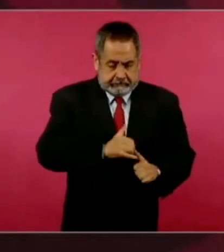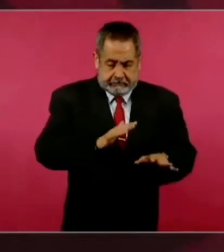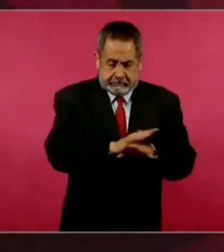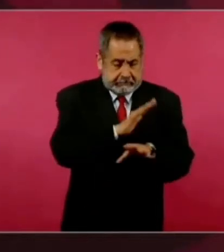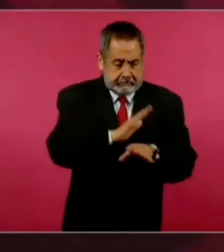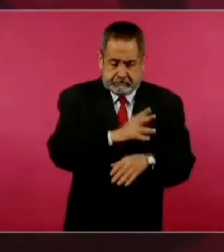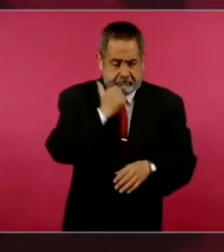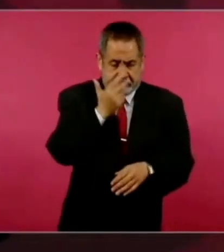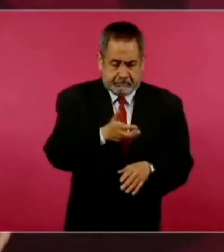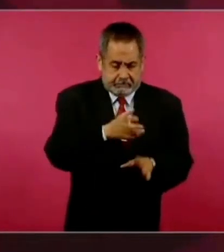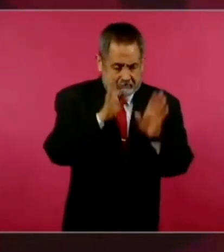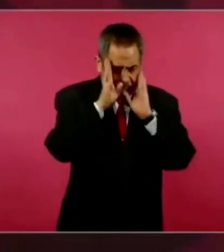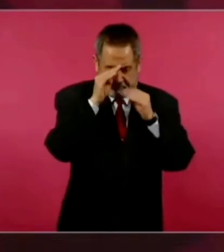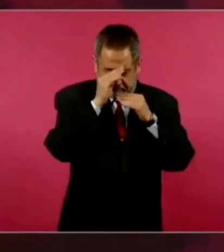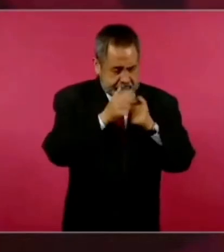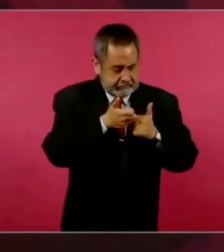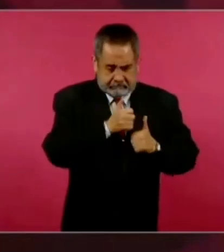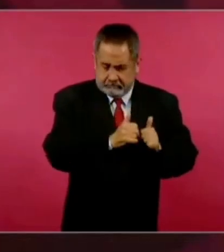muy cuadrados.